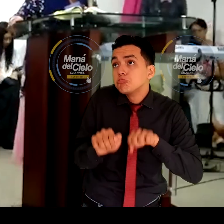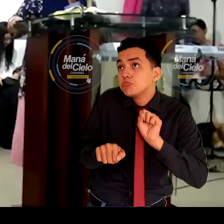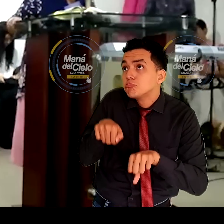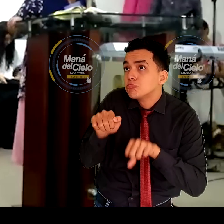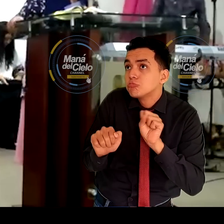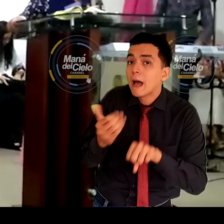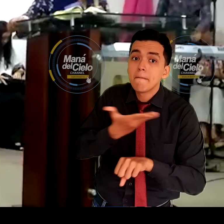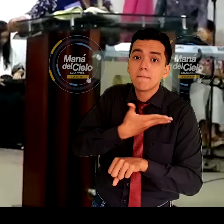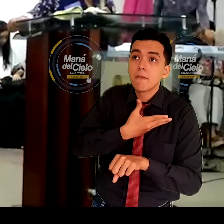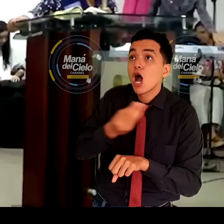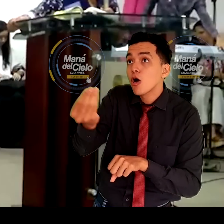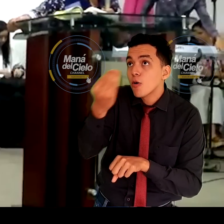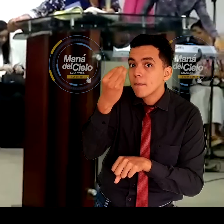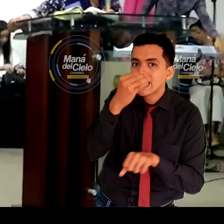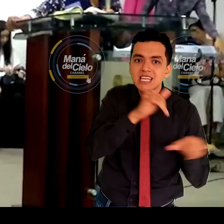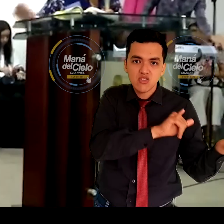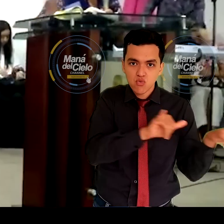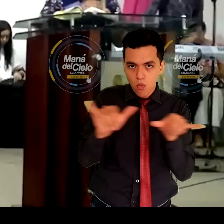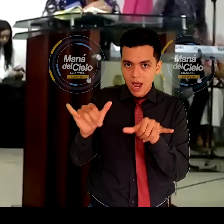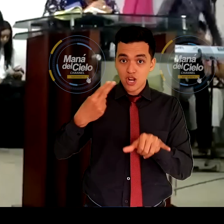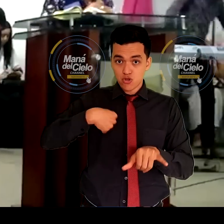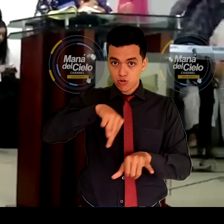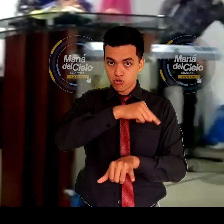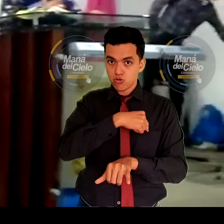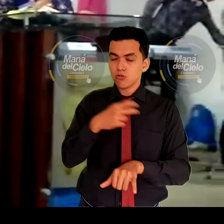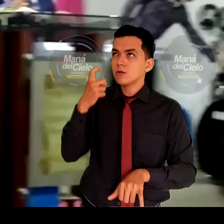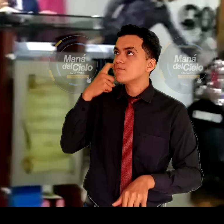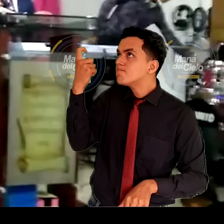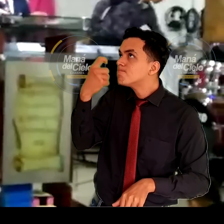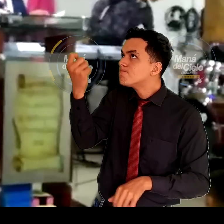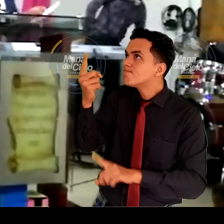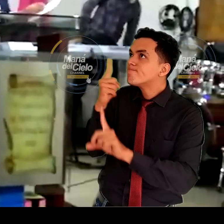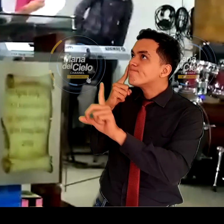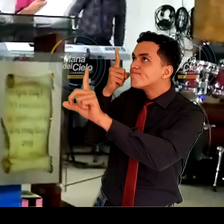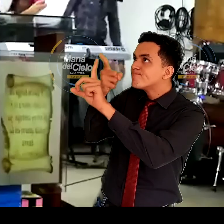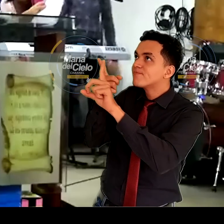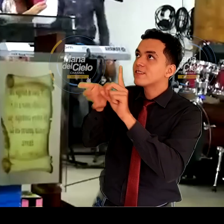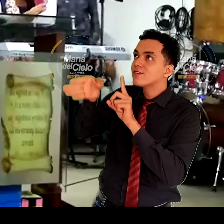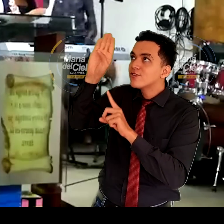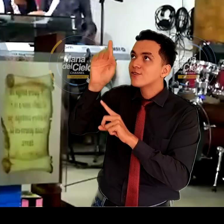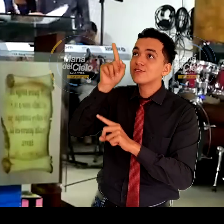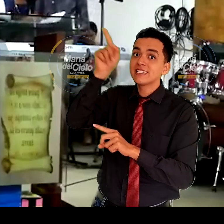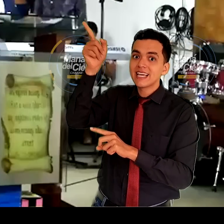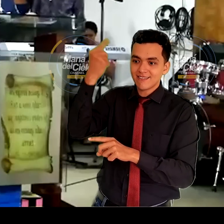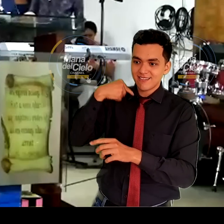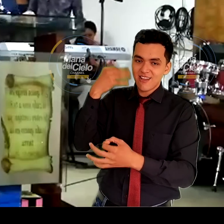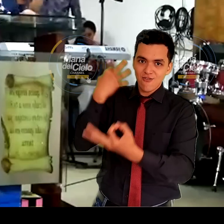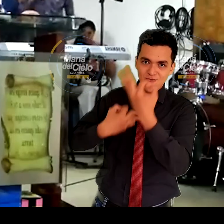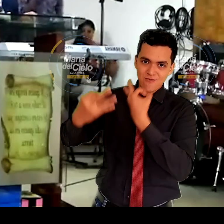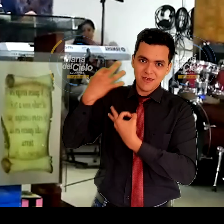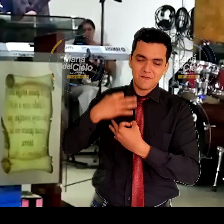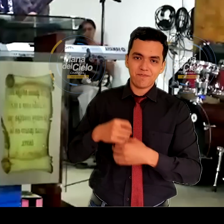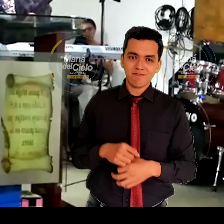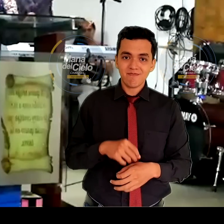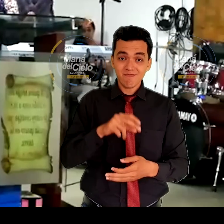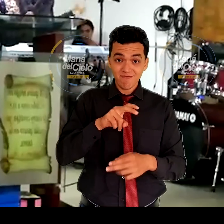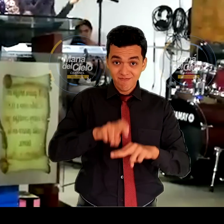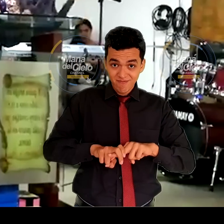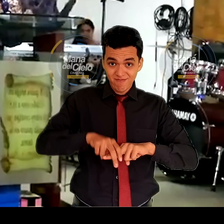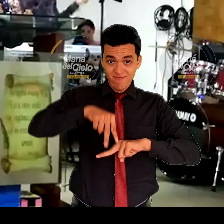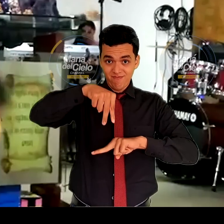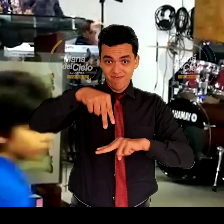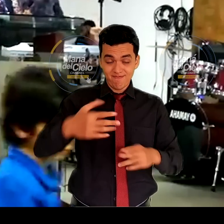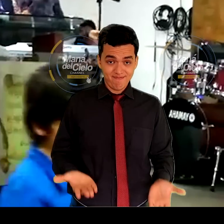favor. Alabanzas al Señor. Alabanzas al Señor, alabanzas al Señor, alabanzas al